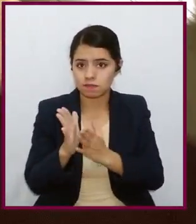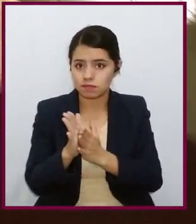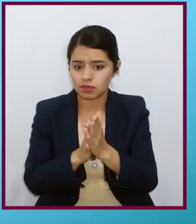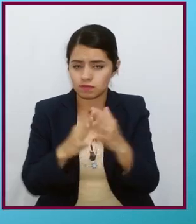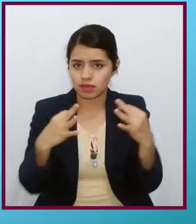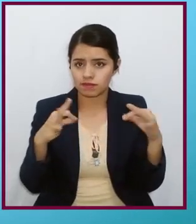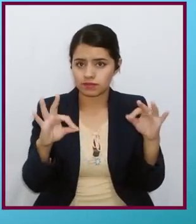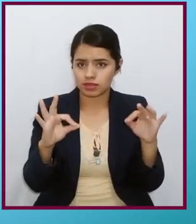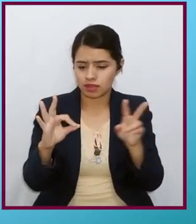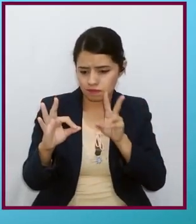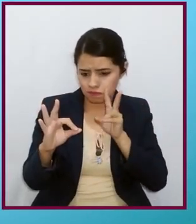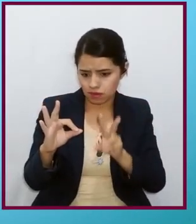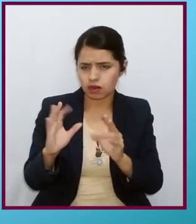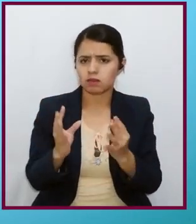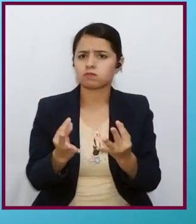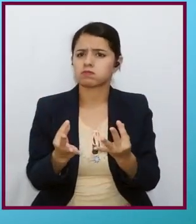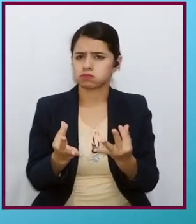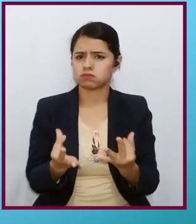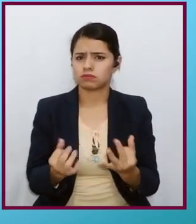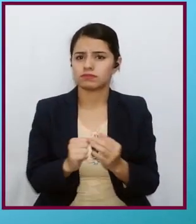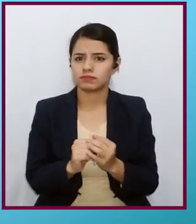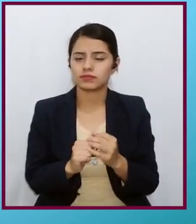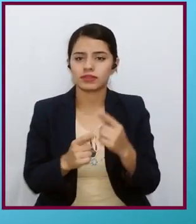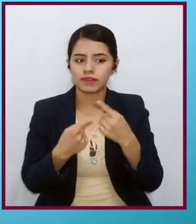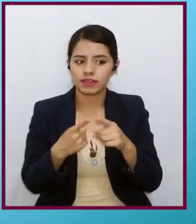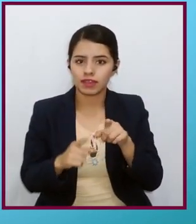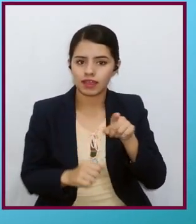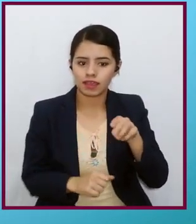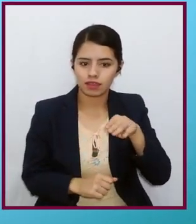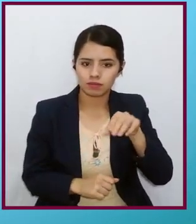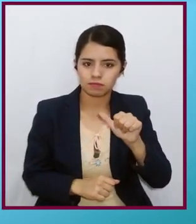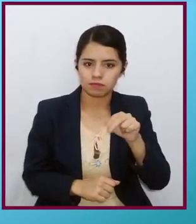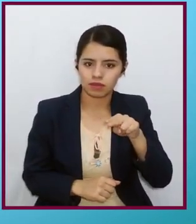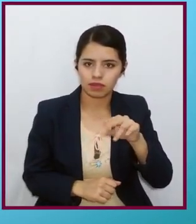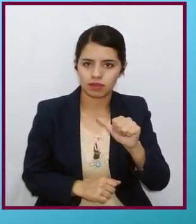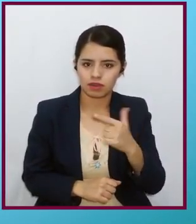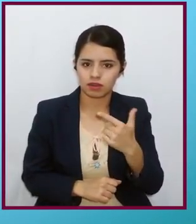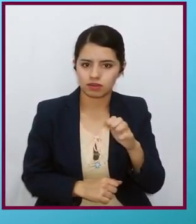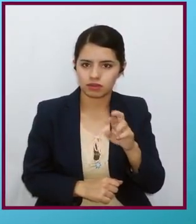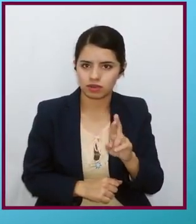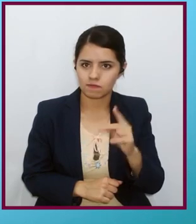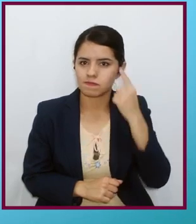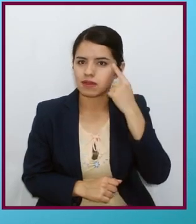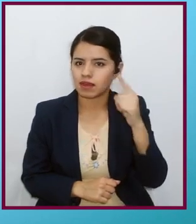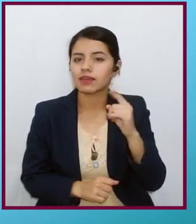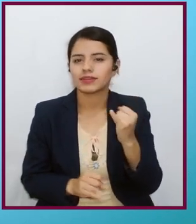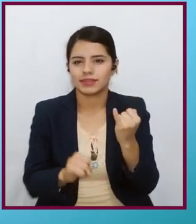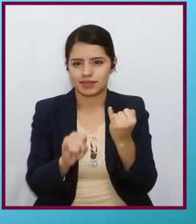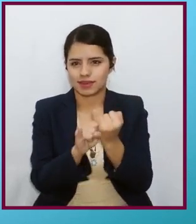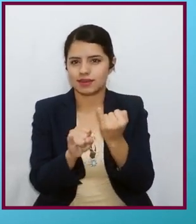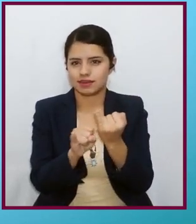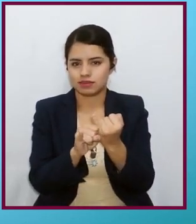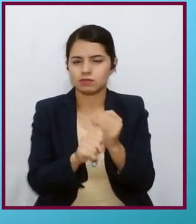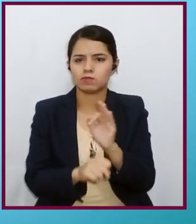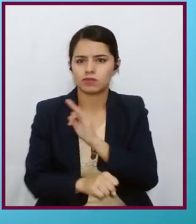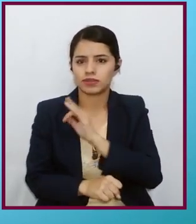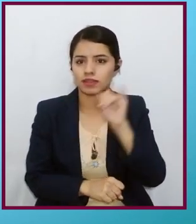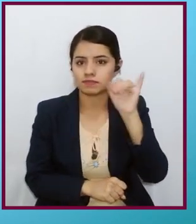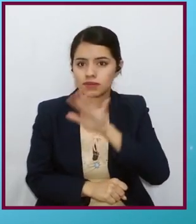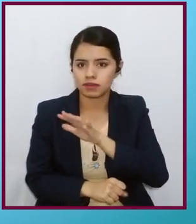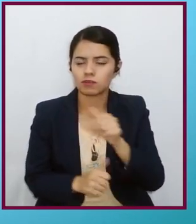entender. Un community manager pudiese tener habilidades de diseño. Generalmente para las pequeñas empresas es